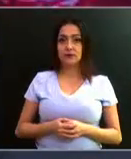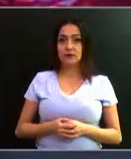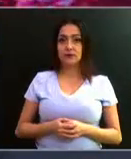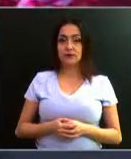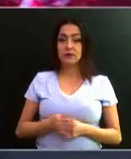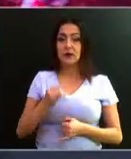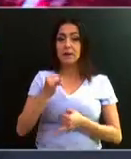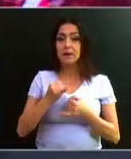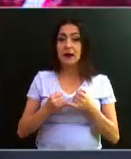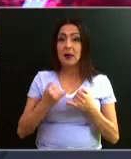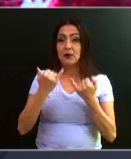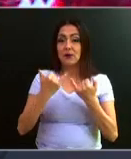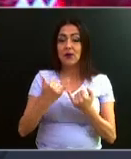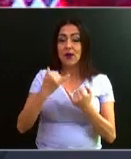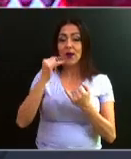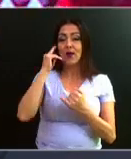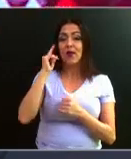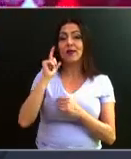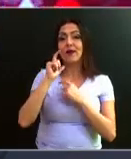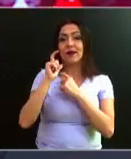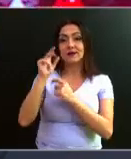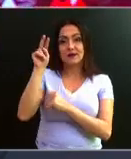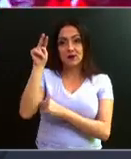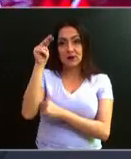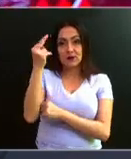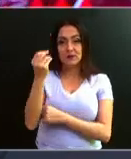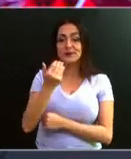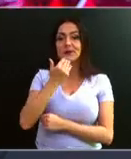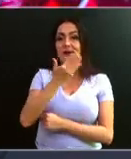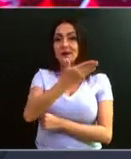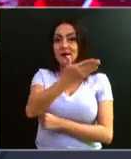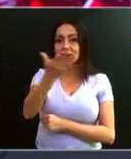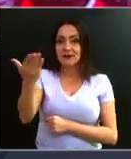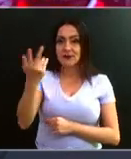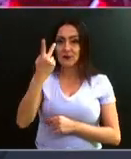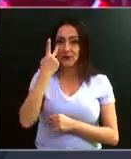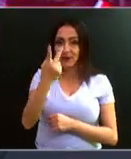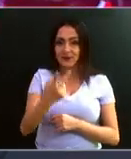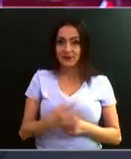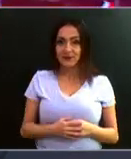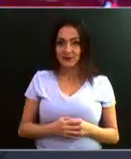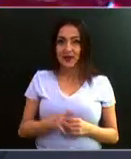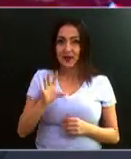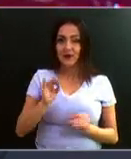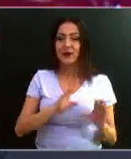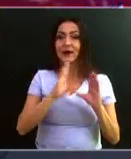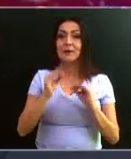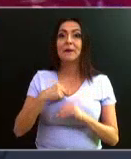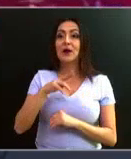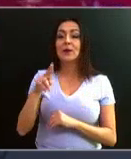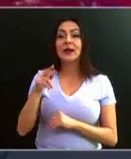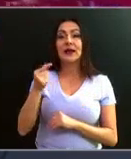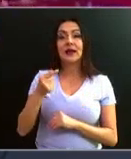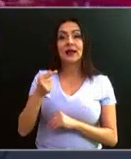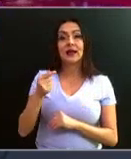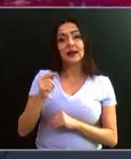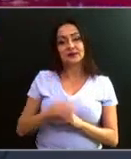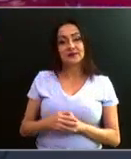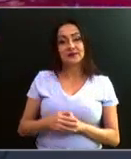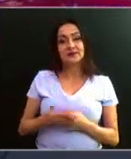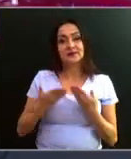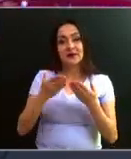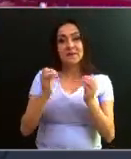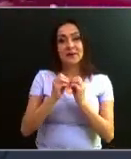Con esta información ponemos punto final a esta edición de Extra Noticias. Muchísimas gracias por su compañía. A las 9 de la noche mi compañera Karina Garay